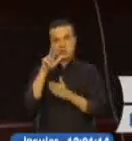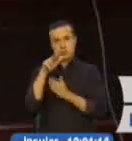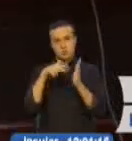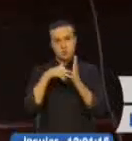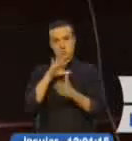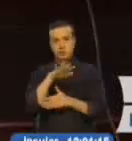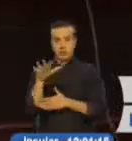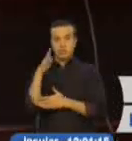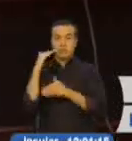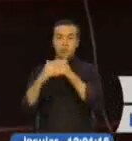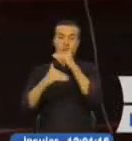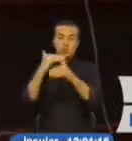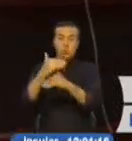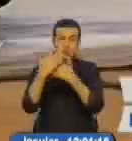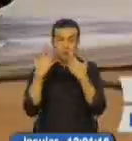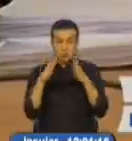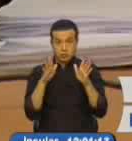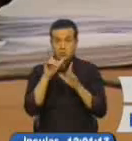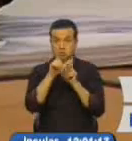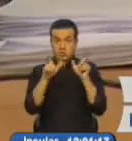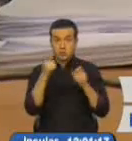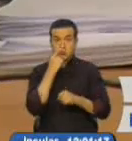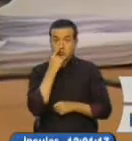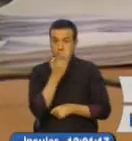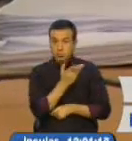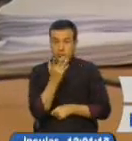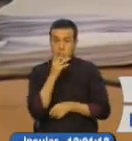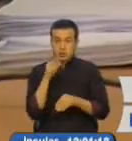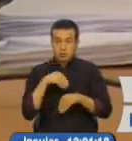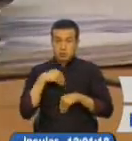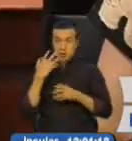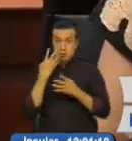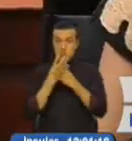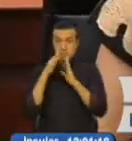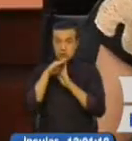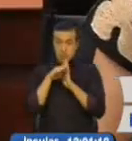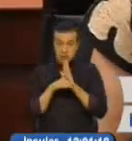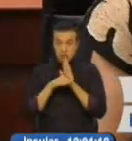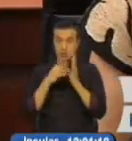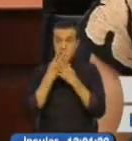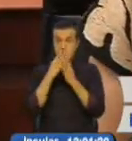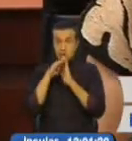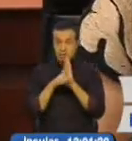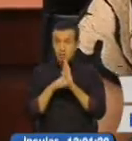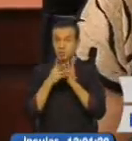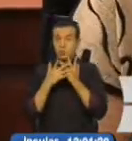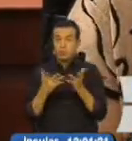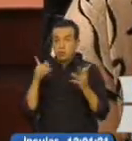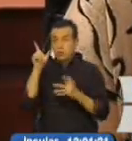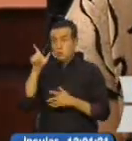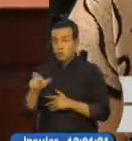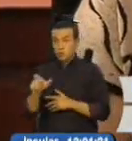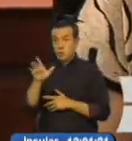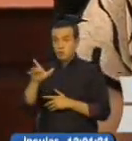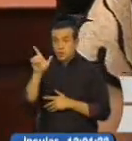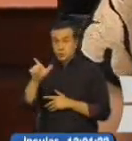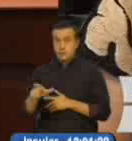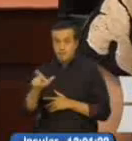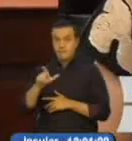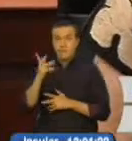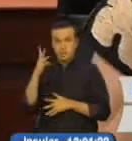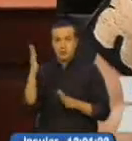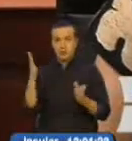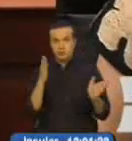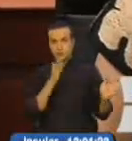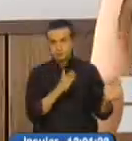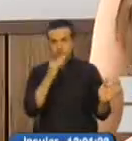se informó sobre el procedimiento que deberán seguir los interesados en acogerse a la rebaja de penas. El indulto solamente procede cuando la persona tiene una sentencia